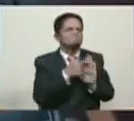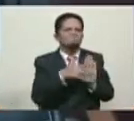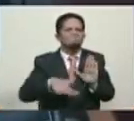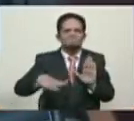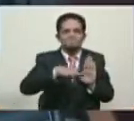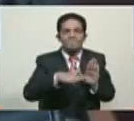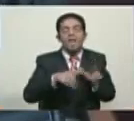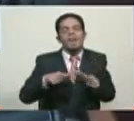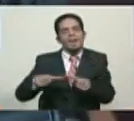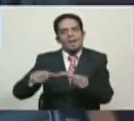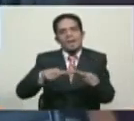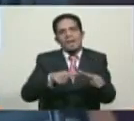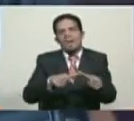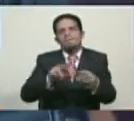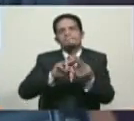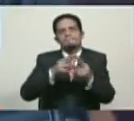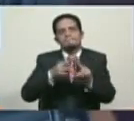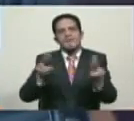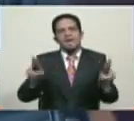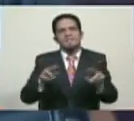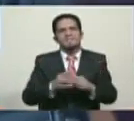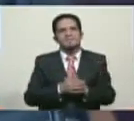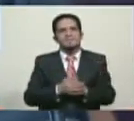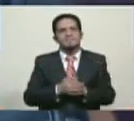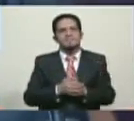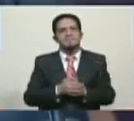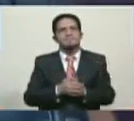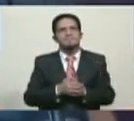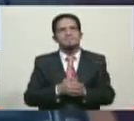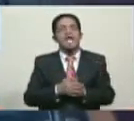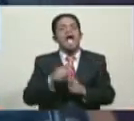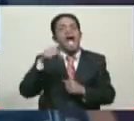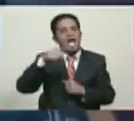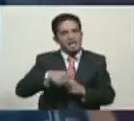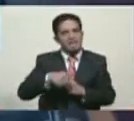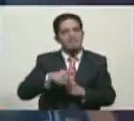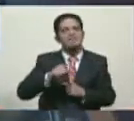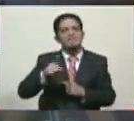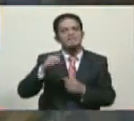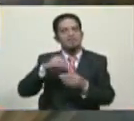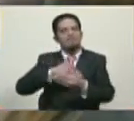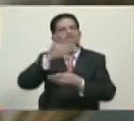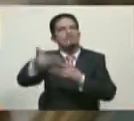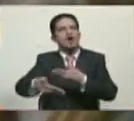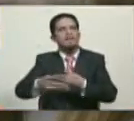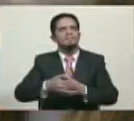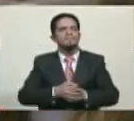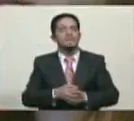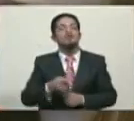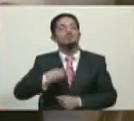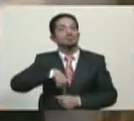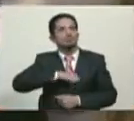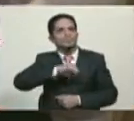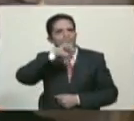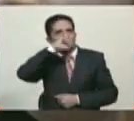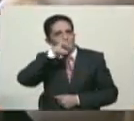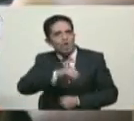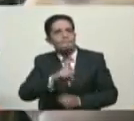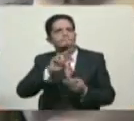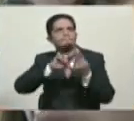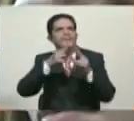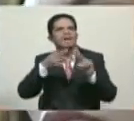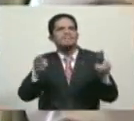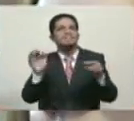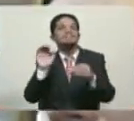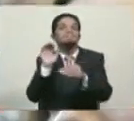en toda su extensión, tanto a lo interno como hacia el exterior. Somos un pueblo amante de la paz y